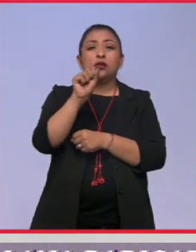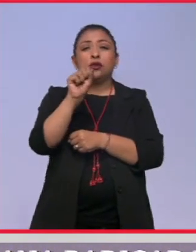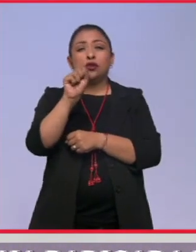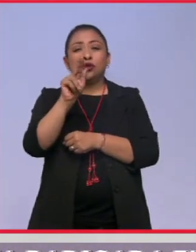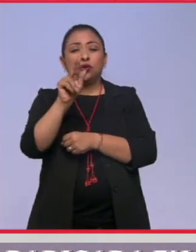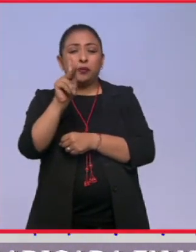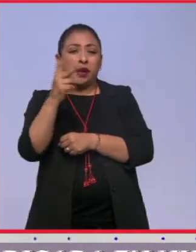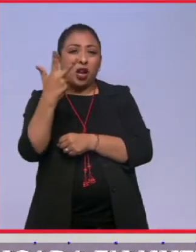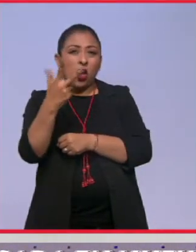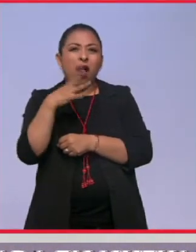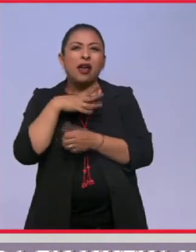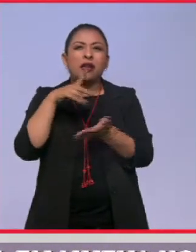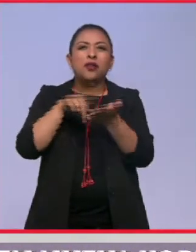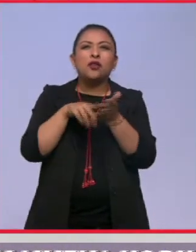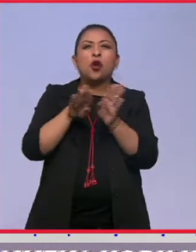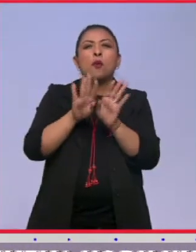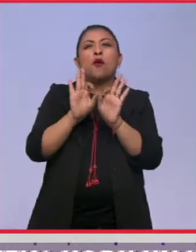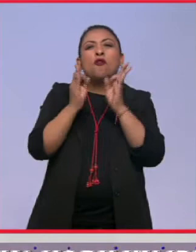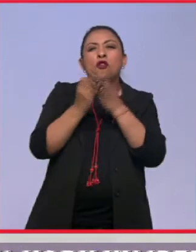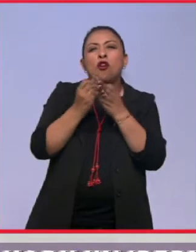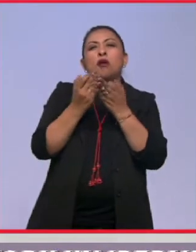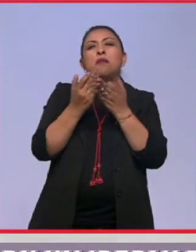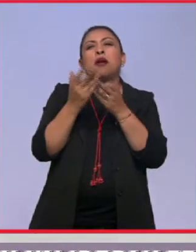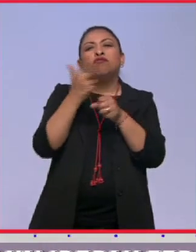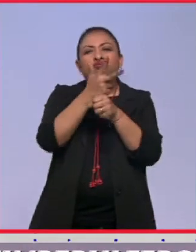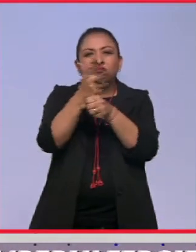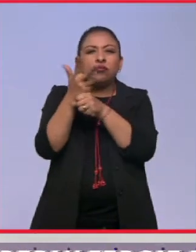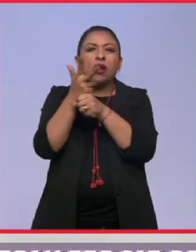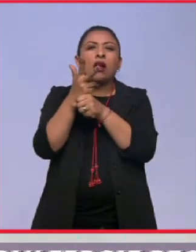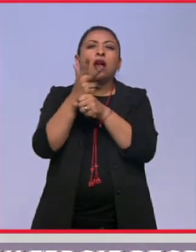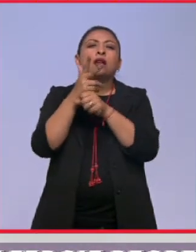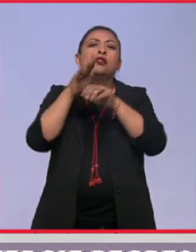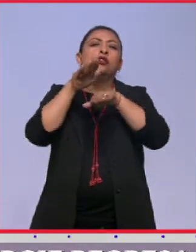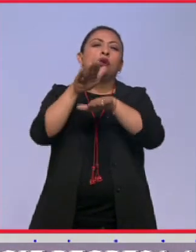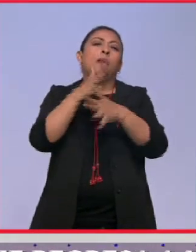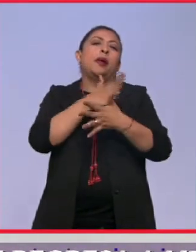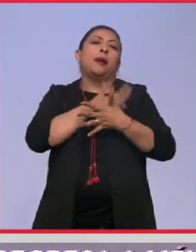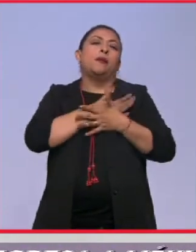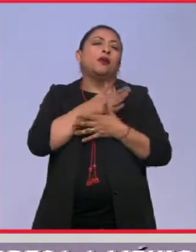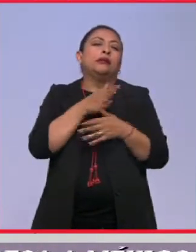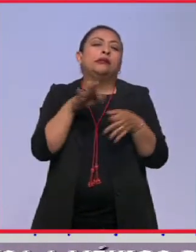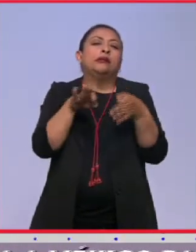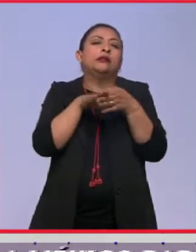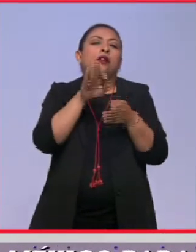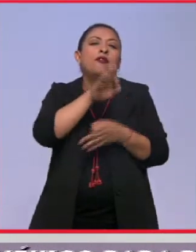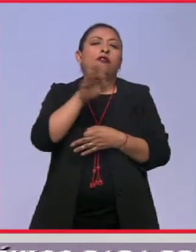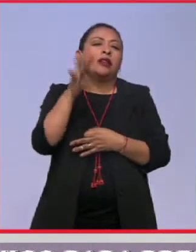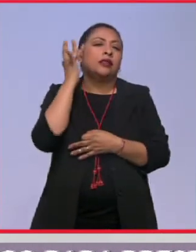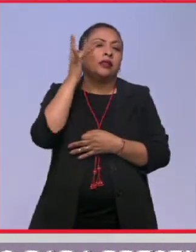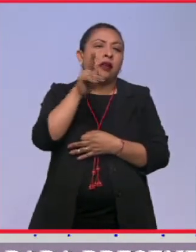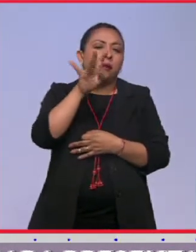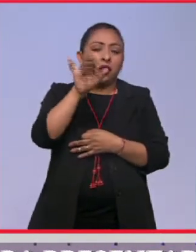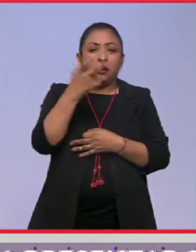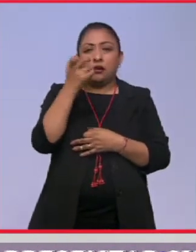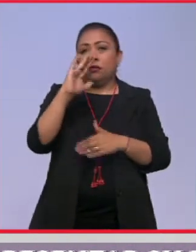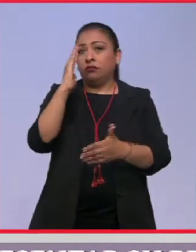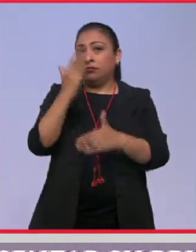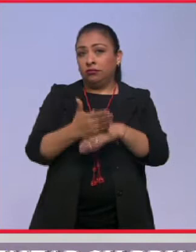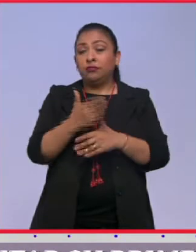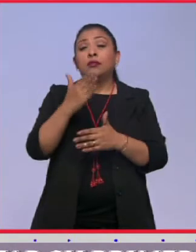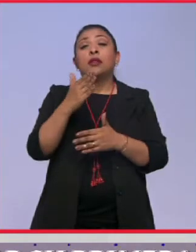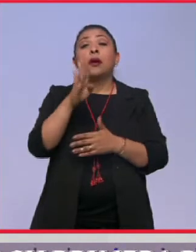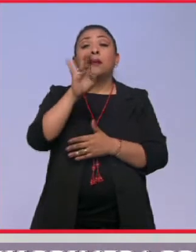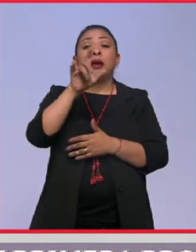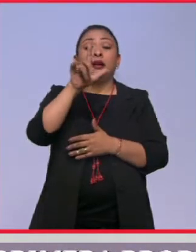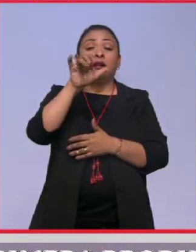cinematográfico que nos habla de una relación de amor en estas fechas cercanas a San Valentín. Esto ha sido todo en una Berlinale que